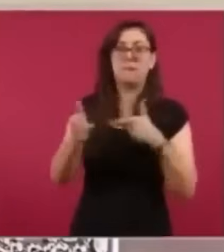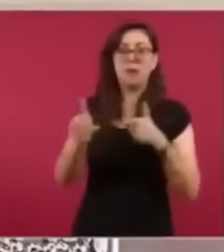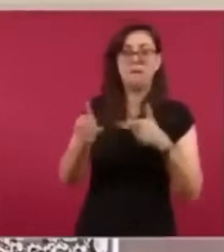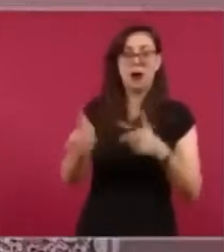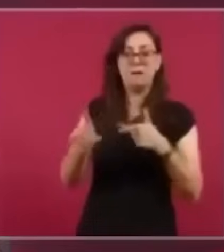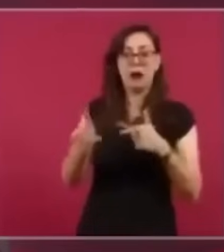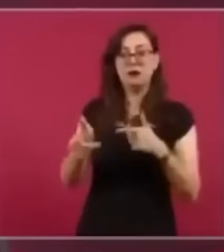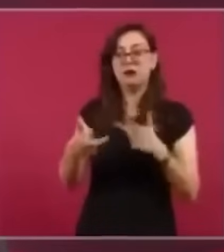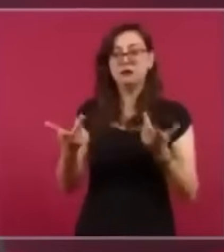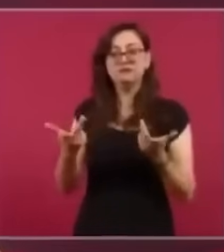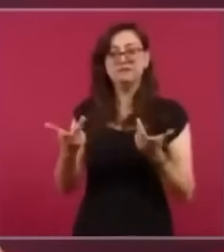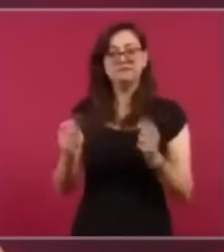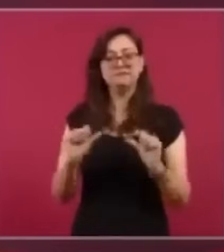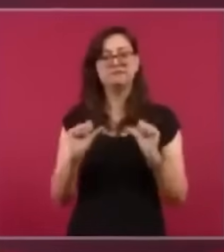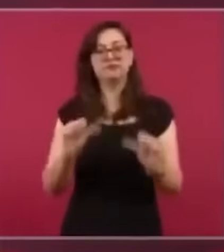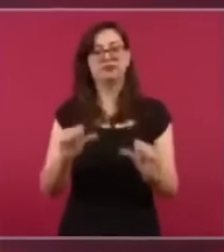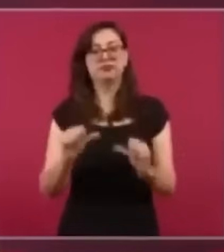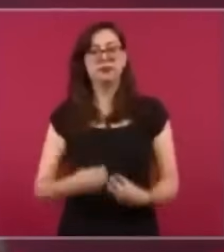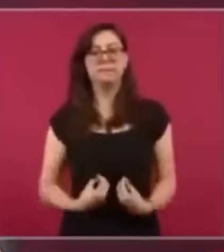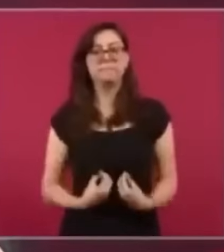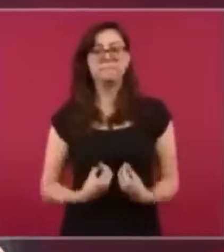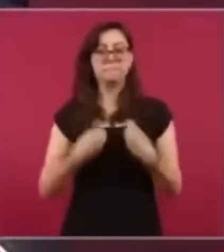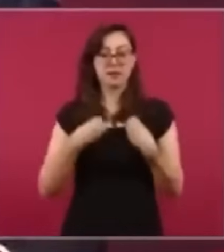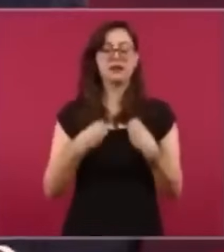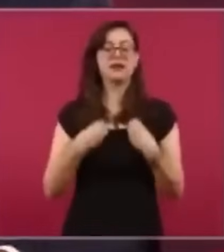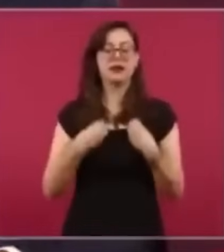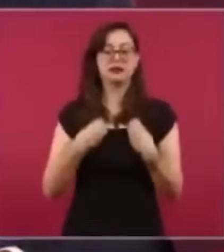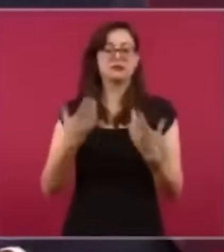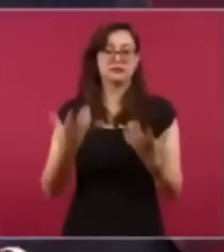Porque vaya que le